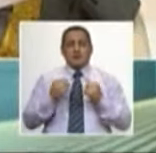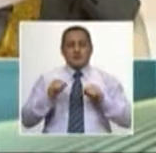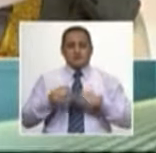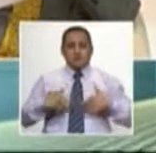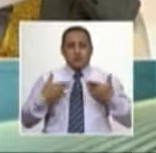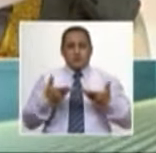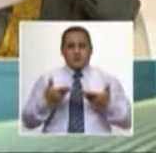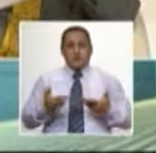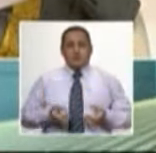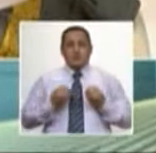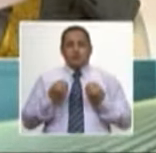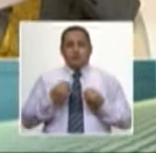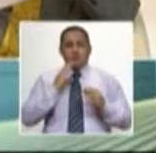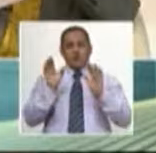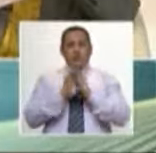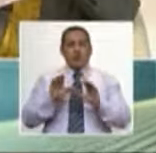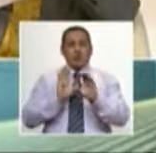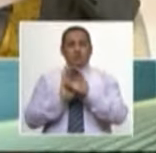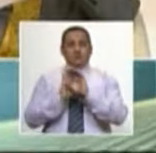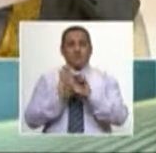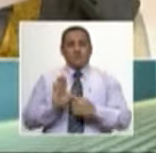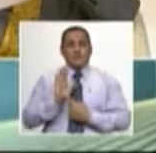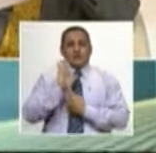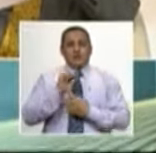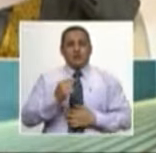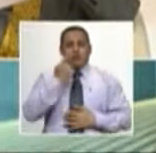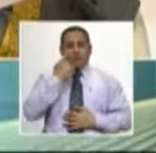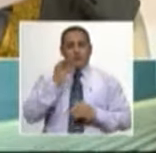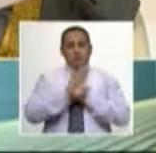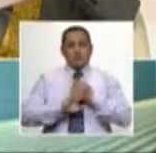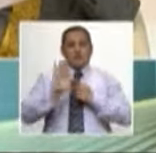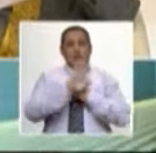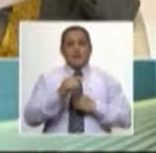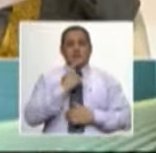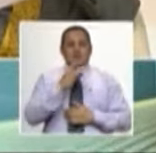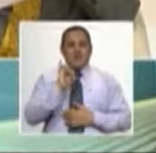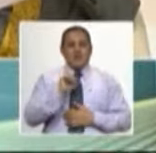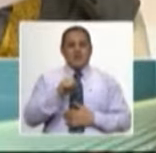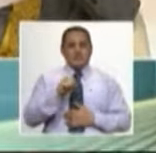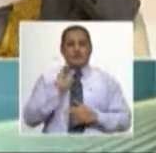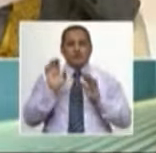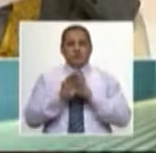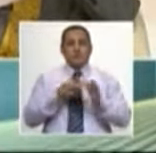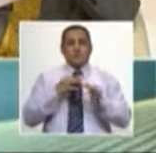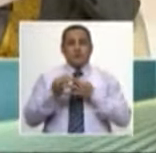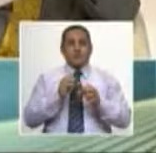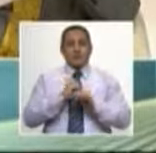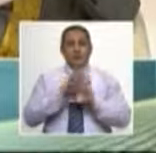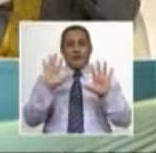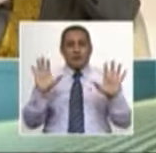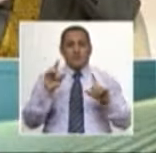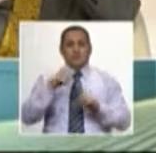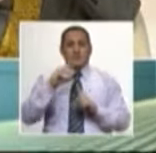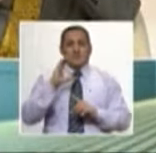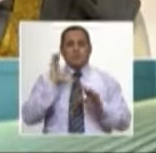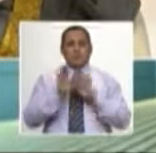ahí lo que la Constitución reconoce, protege, y así lo ha aclarado el Tribunal Constitucional en